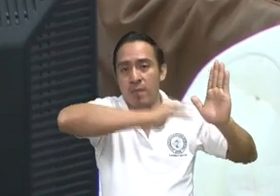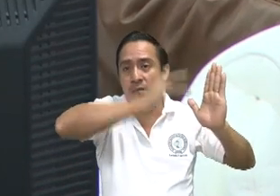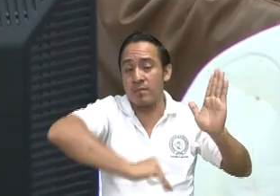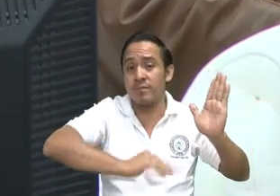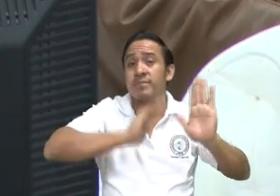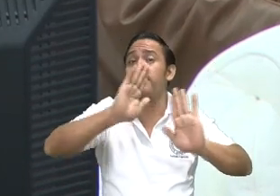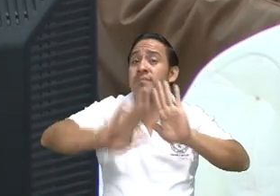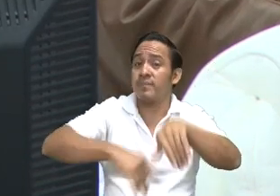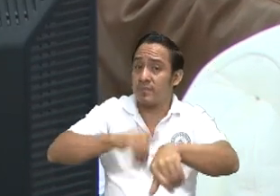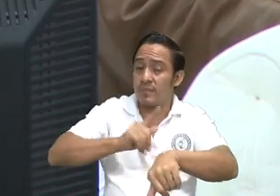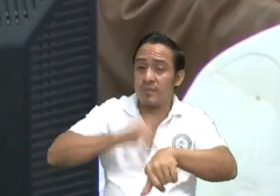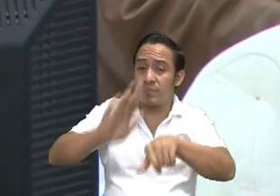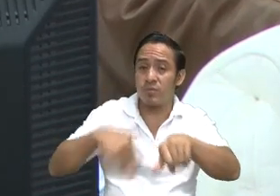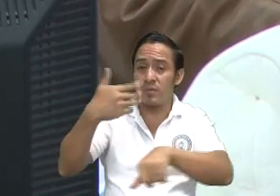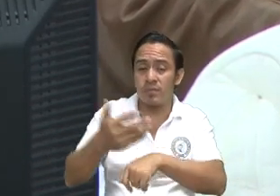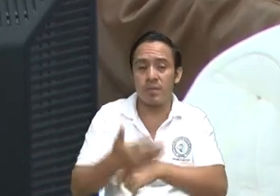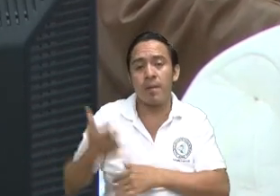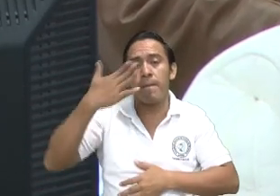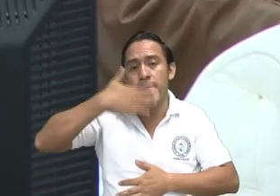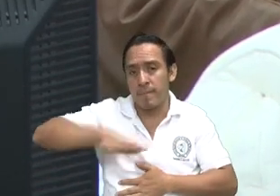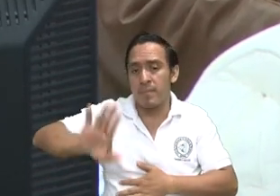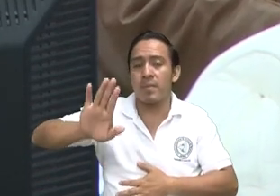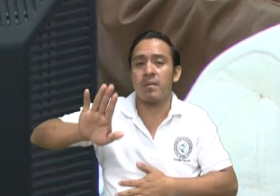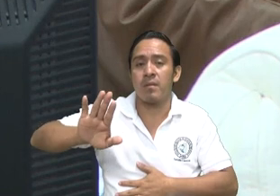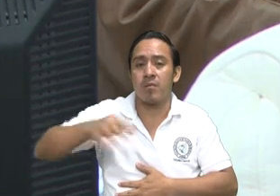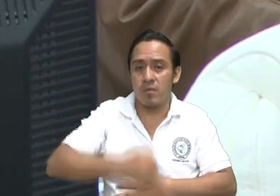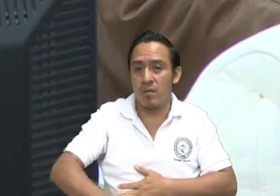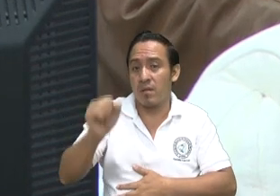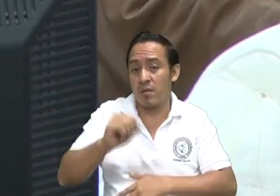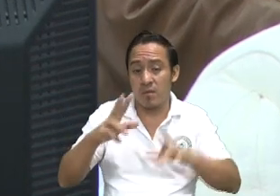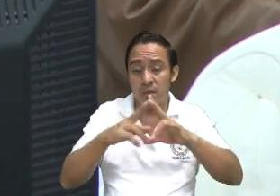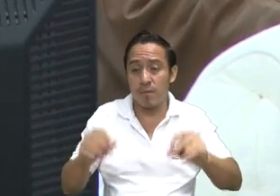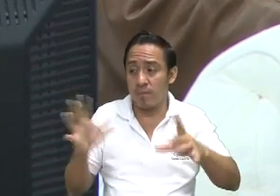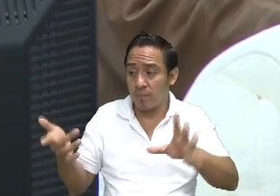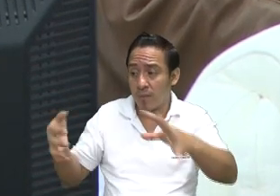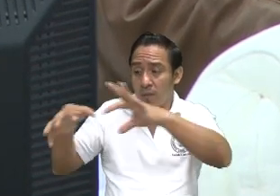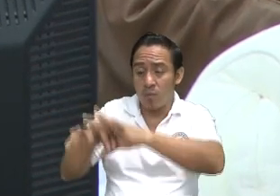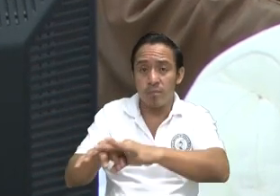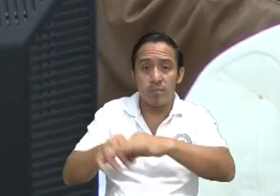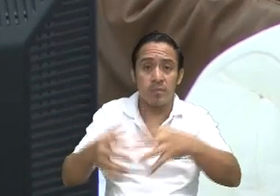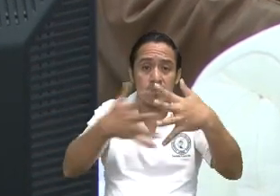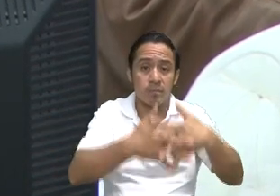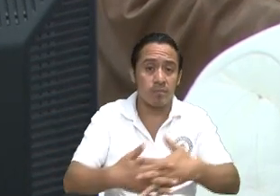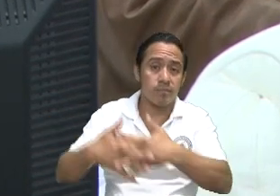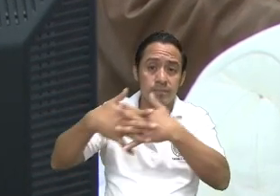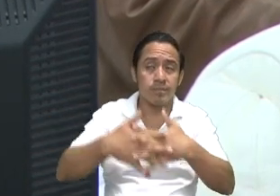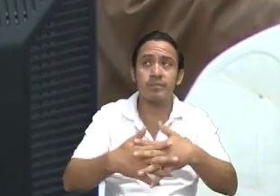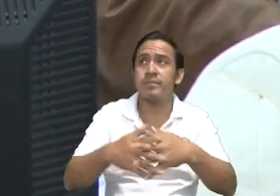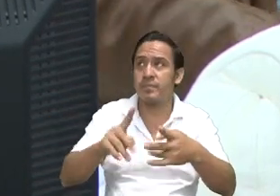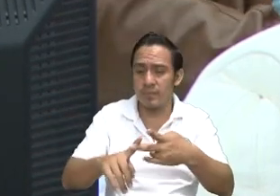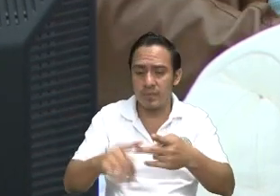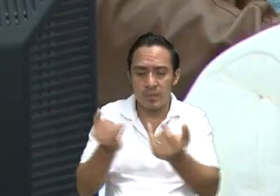vinieron después los malos hijos de la patria. Aliado con los yanquis,